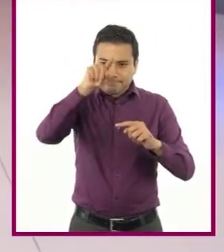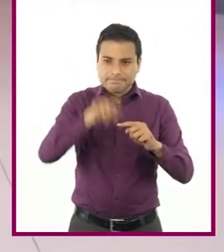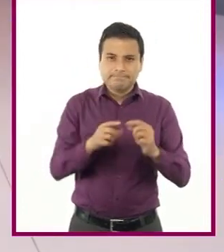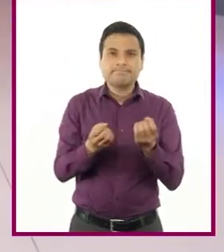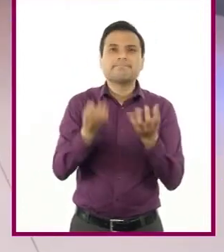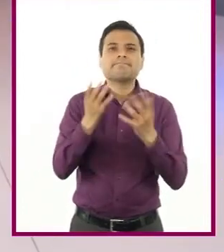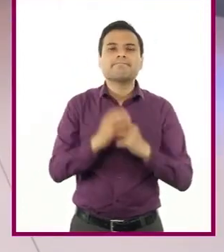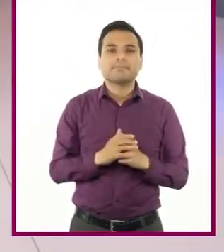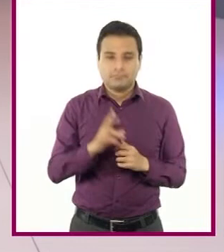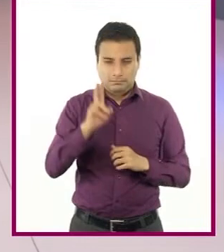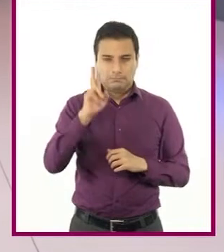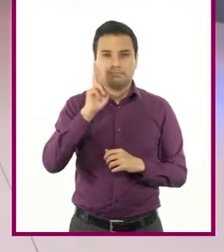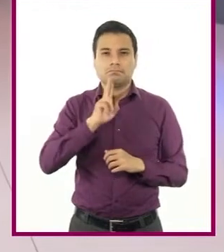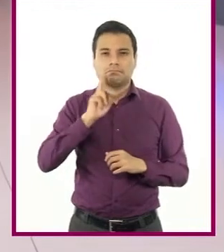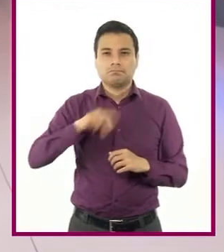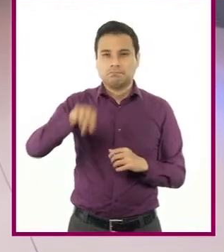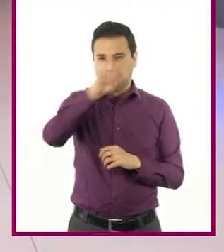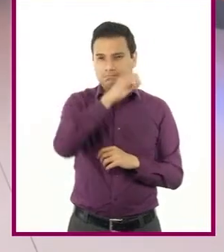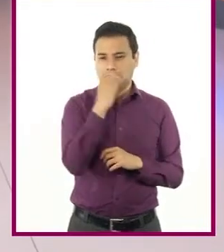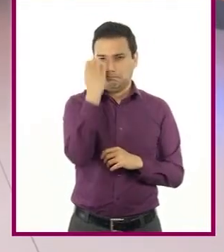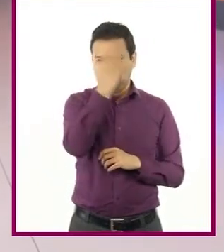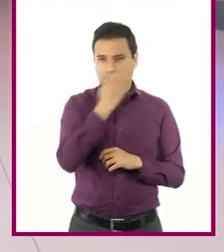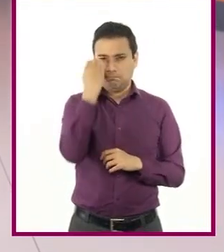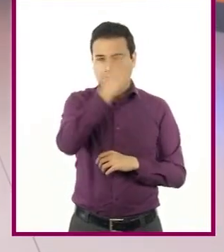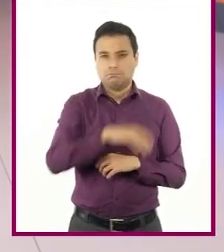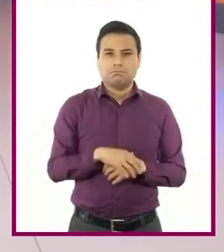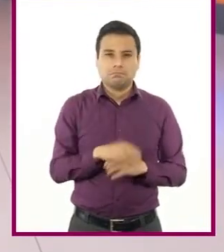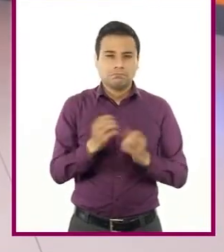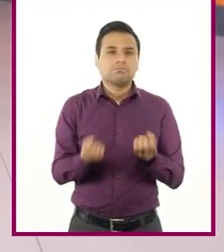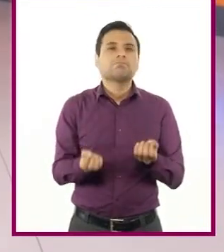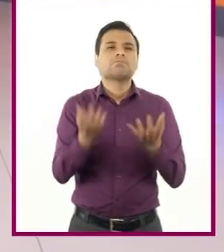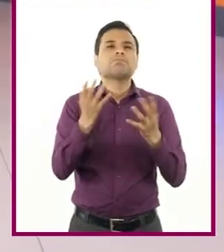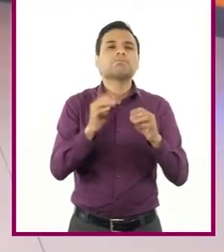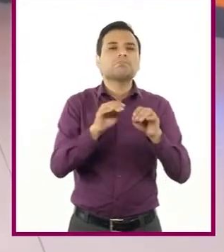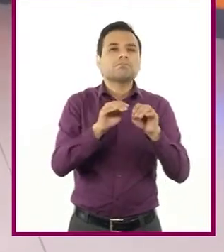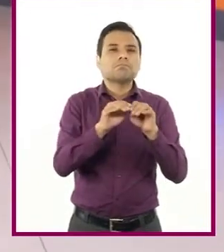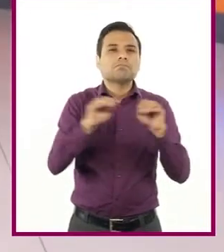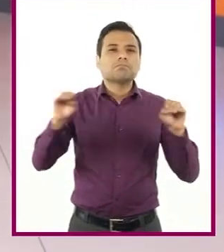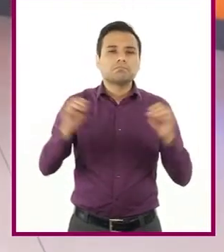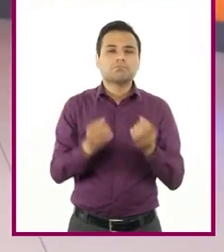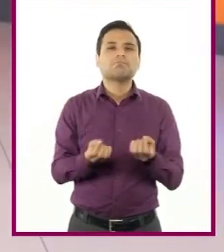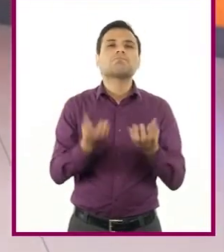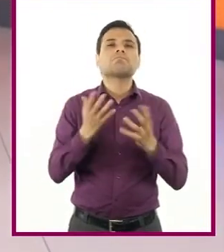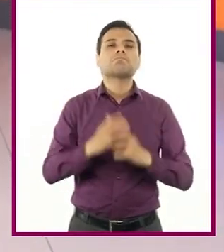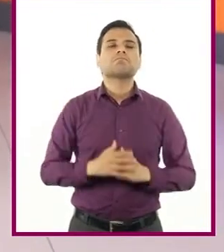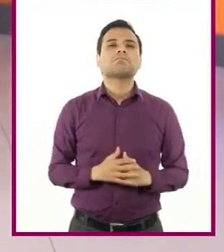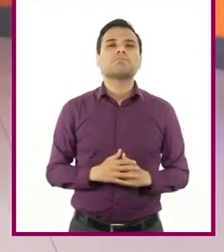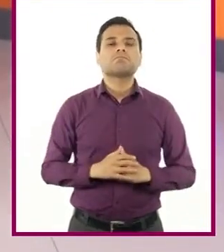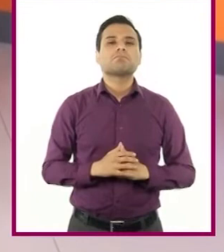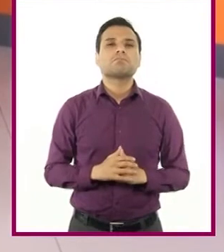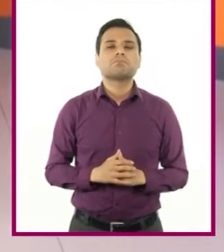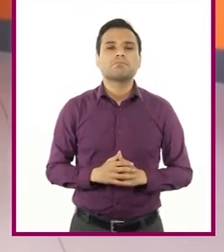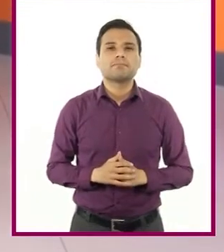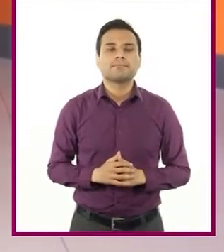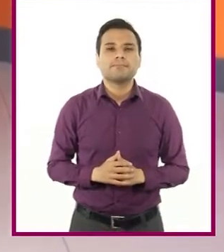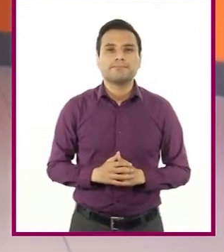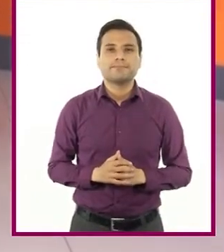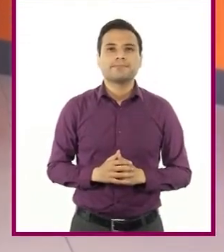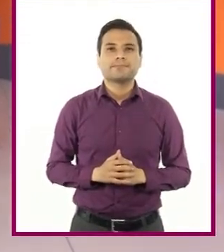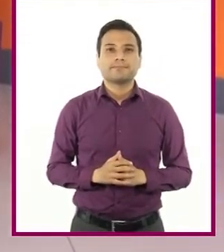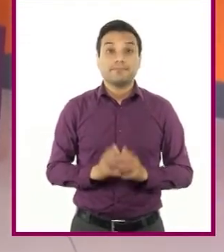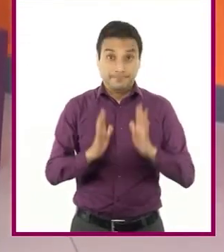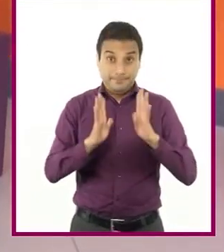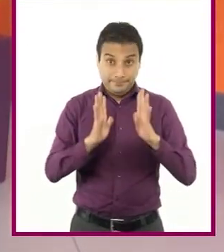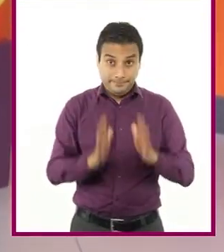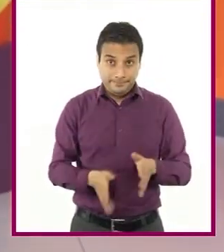casa, realicen una estimación de los metros en los cuales se encuentra la altura de vuelo de los aviones. Regístrenla en